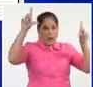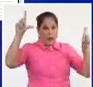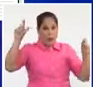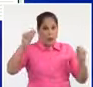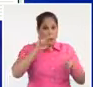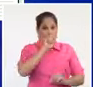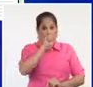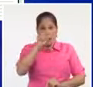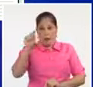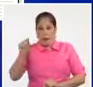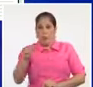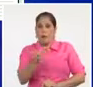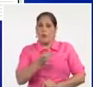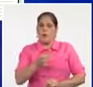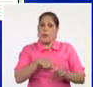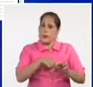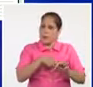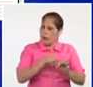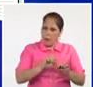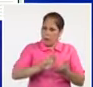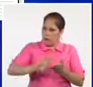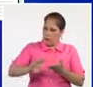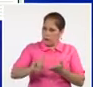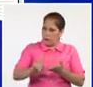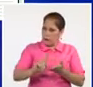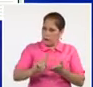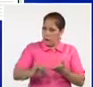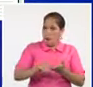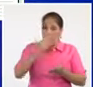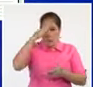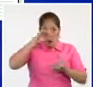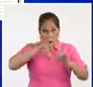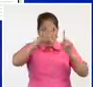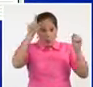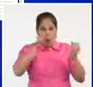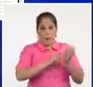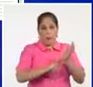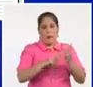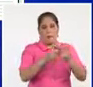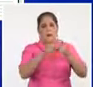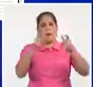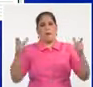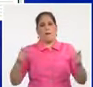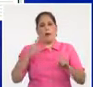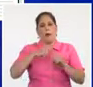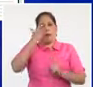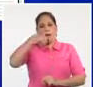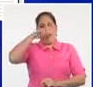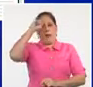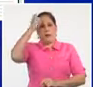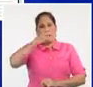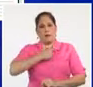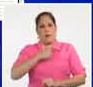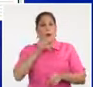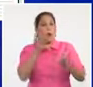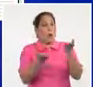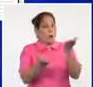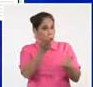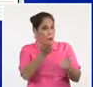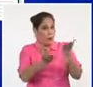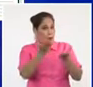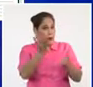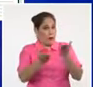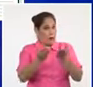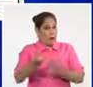claro, el municipio especial se excluye, todas las provincias incrementan su tasa de incidencia con respecto al